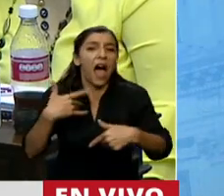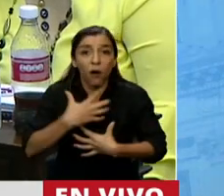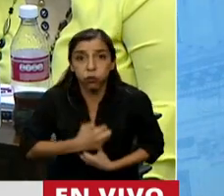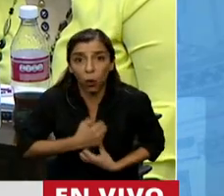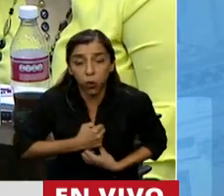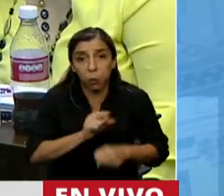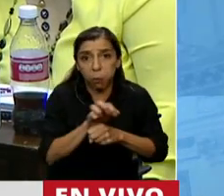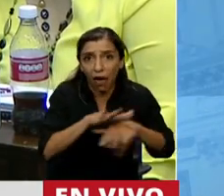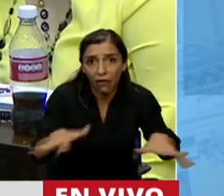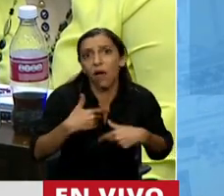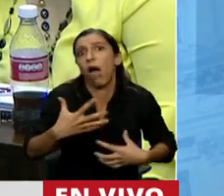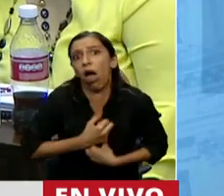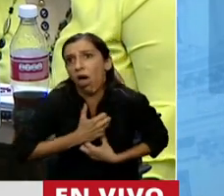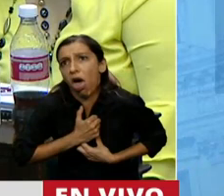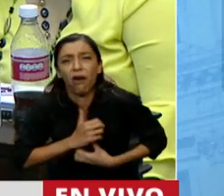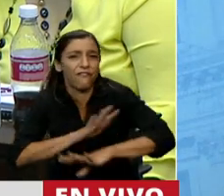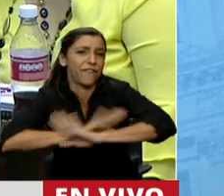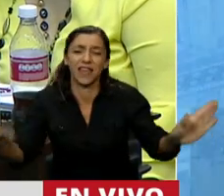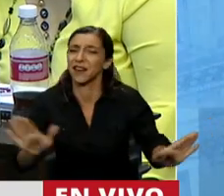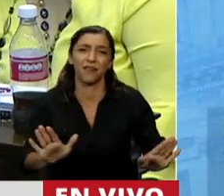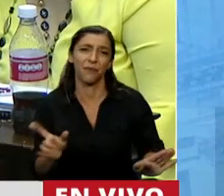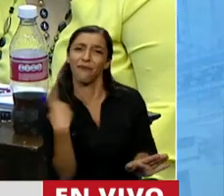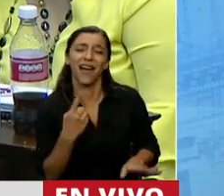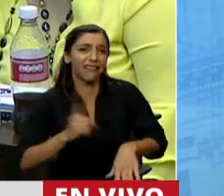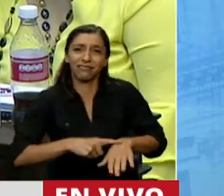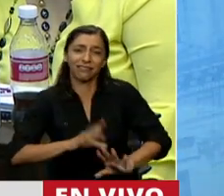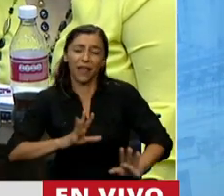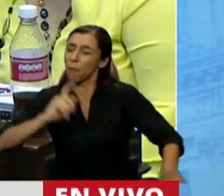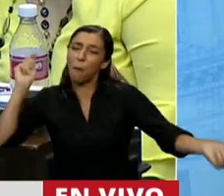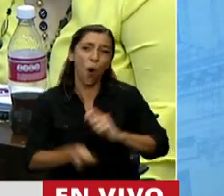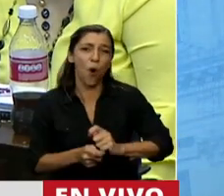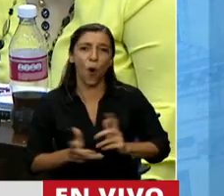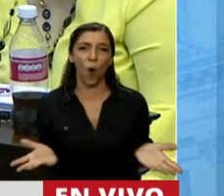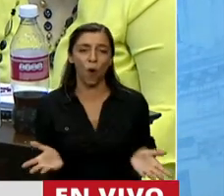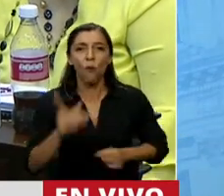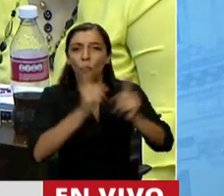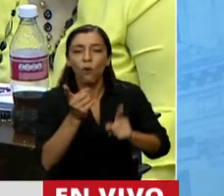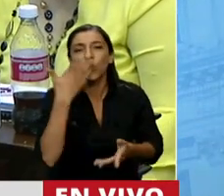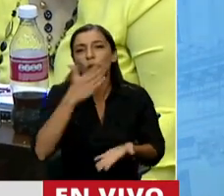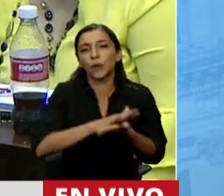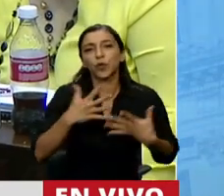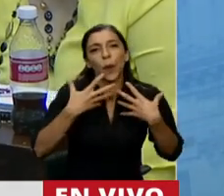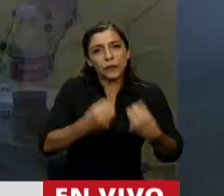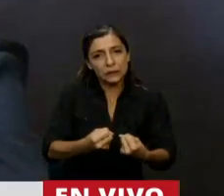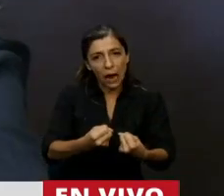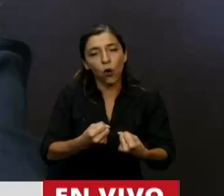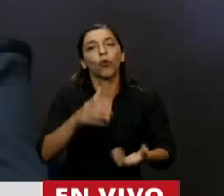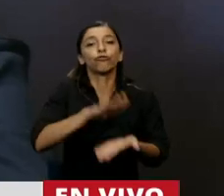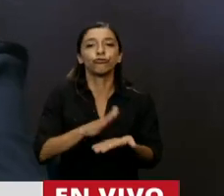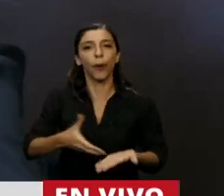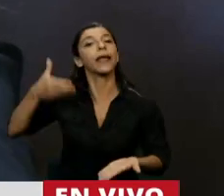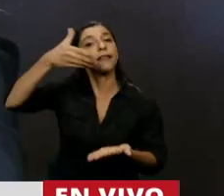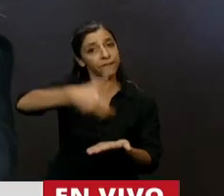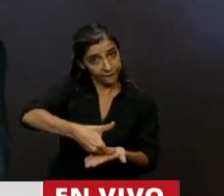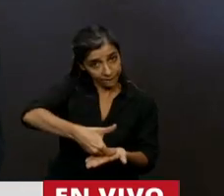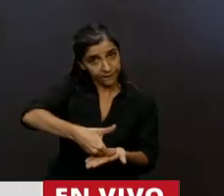pandemia. ¿Saben por qué? Porque cuando alguno habló de la salud y de la inversión en salud